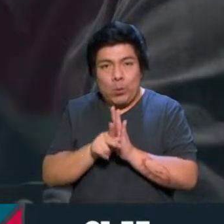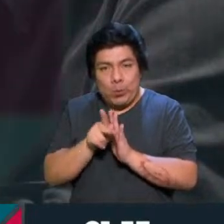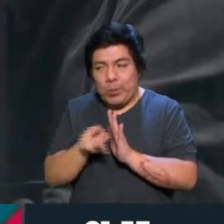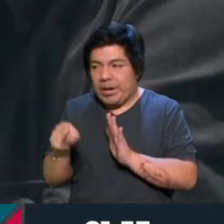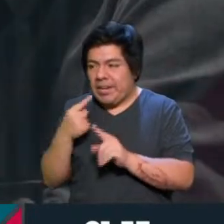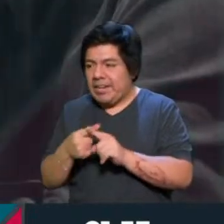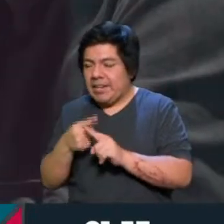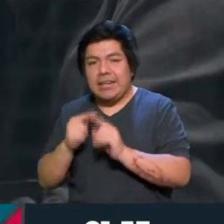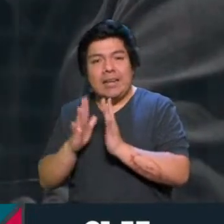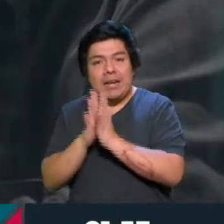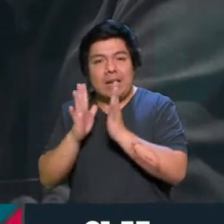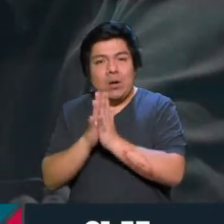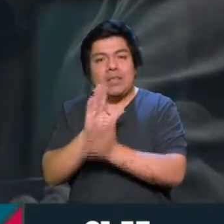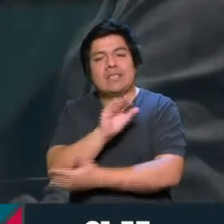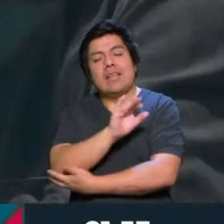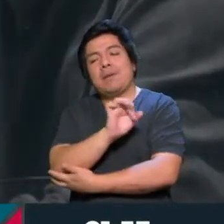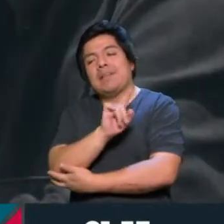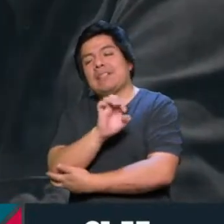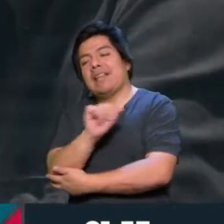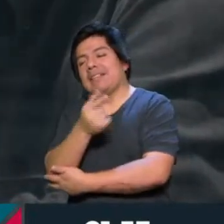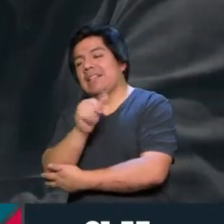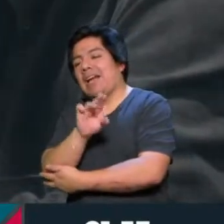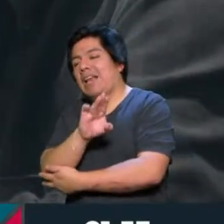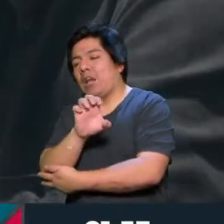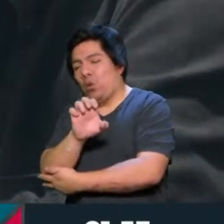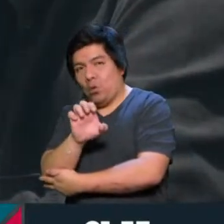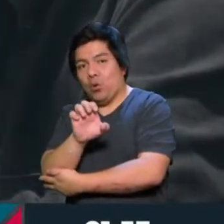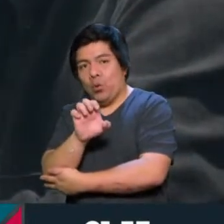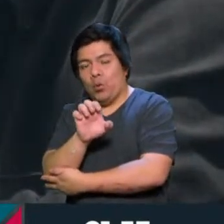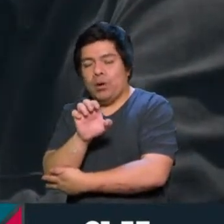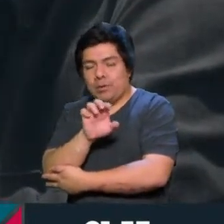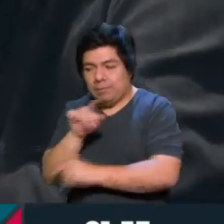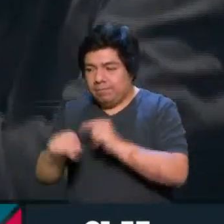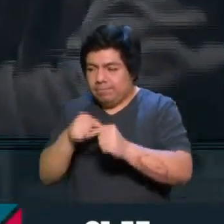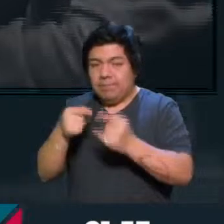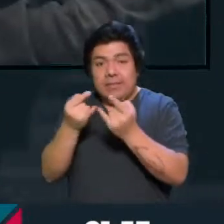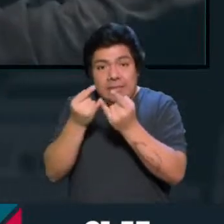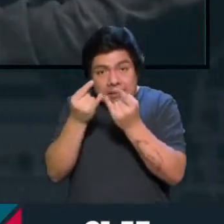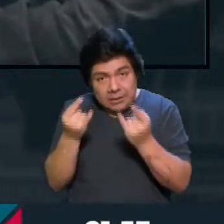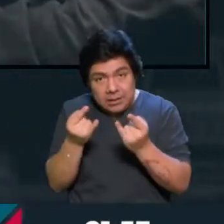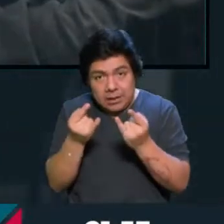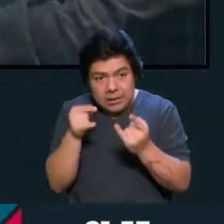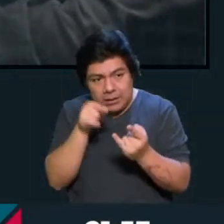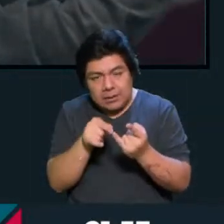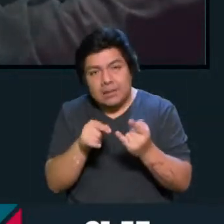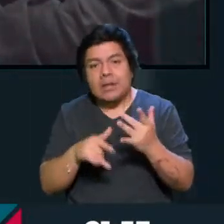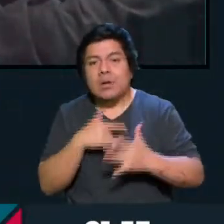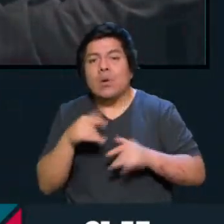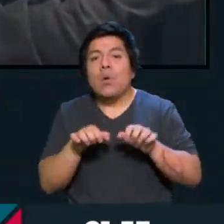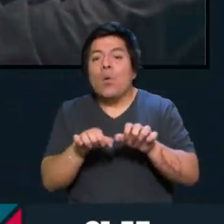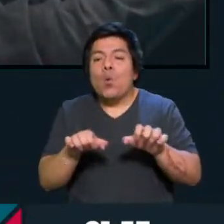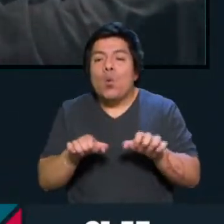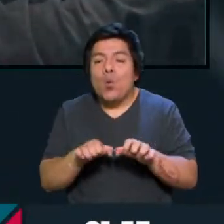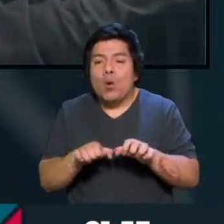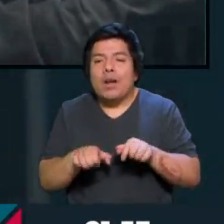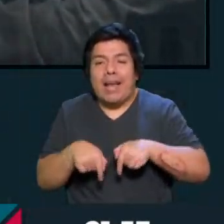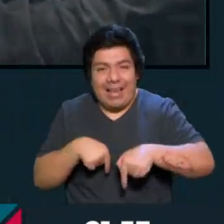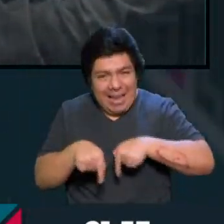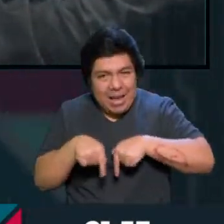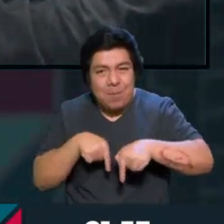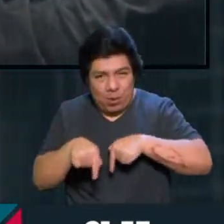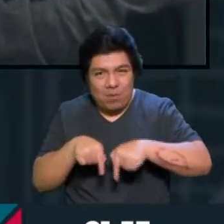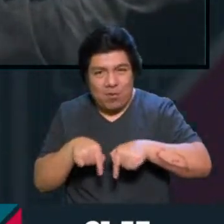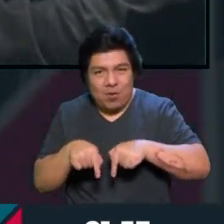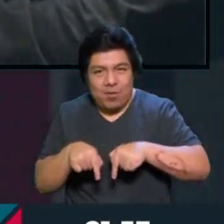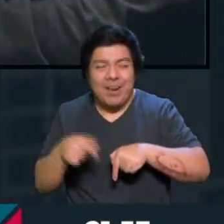participaba Sylvester Stallone, quizá un poco posterior. Pero esta historia tiene que ver con un equipo de fútbol que hizo época